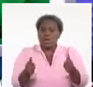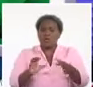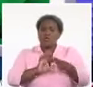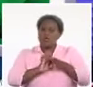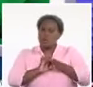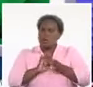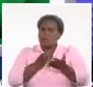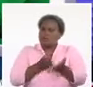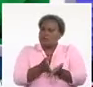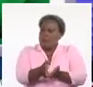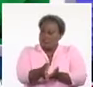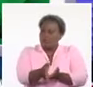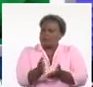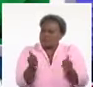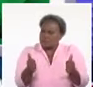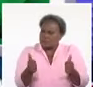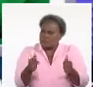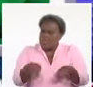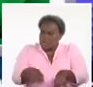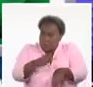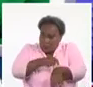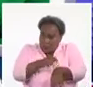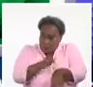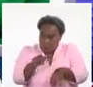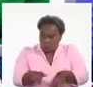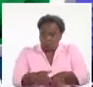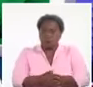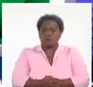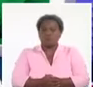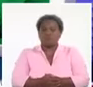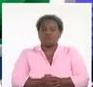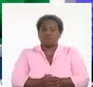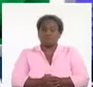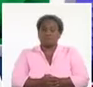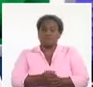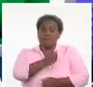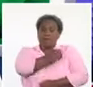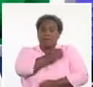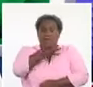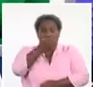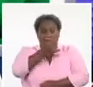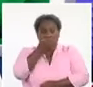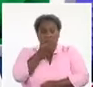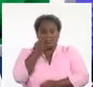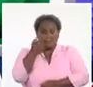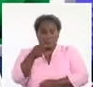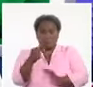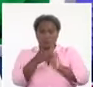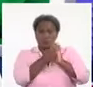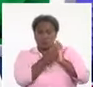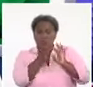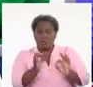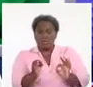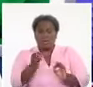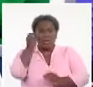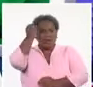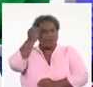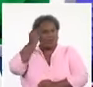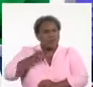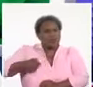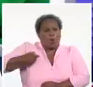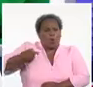estables en este momento. Queremos aprovechar este aspecto que analizamos todos los días en